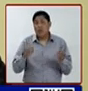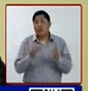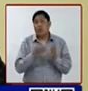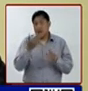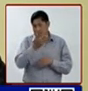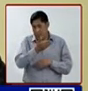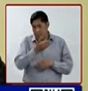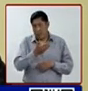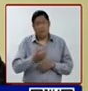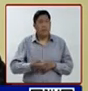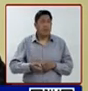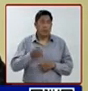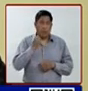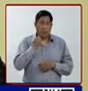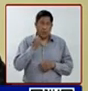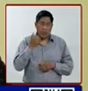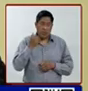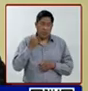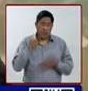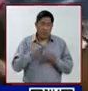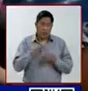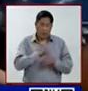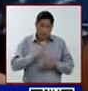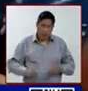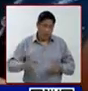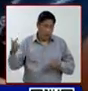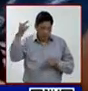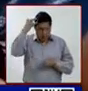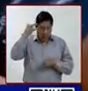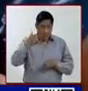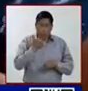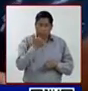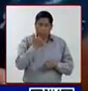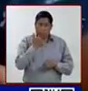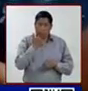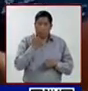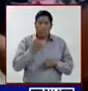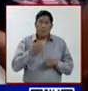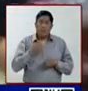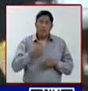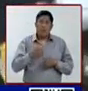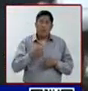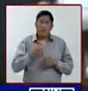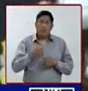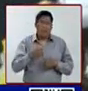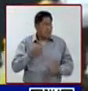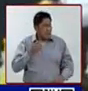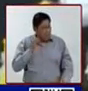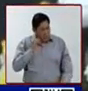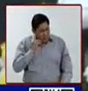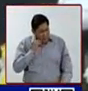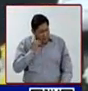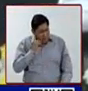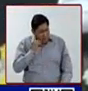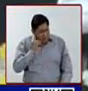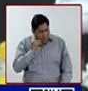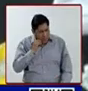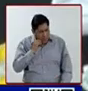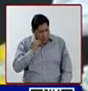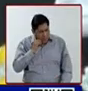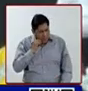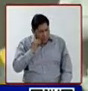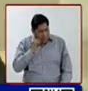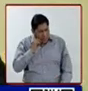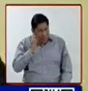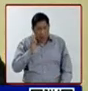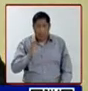imputada Carmen Soledad Chapetón Tancara en el Centro de Orientación Femenina de Obrajes de la Ciudad